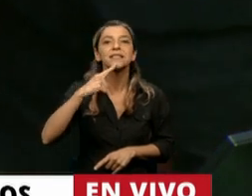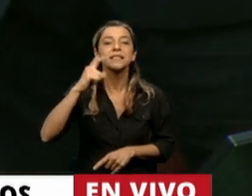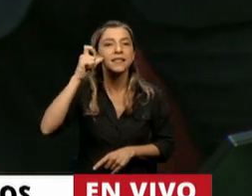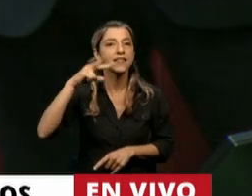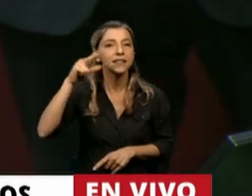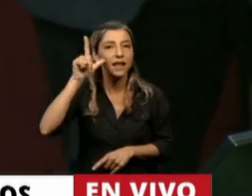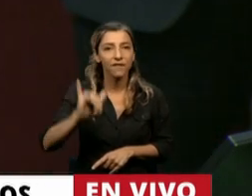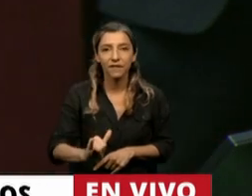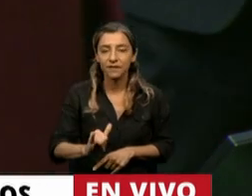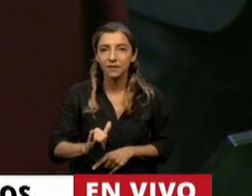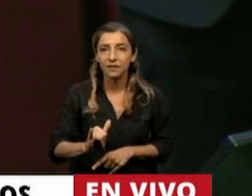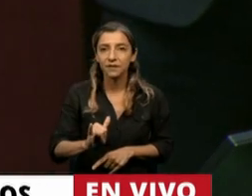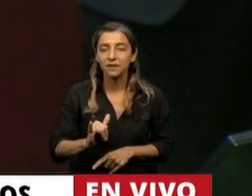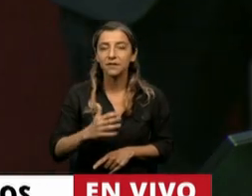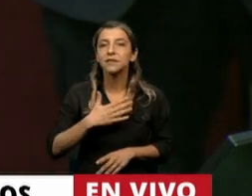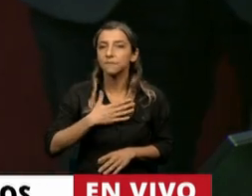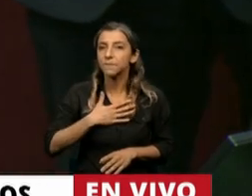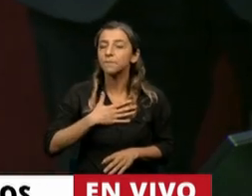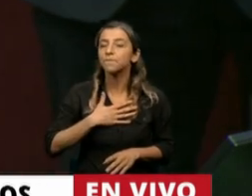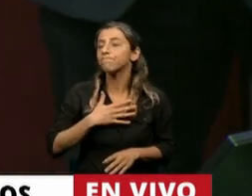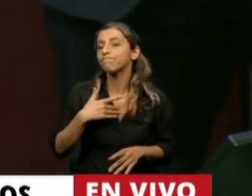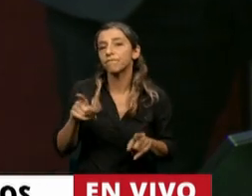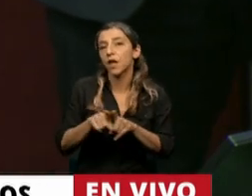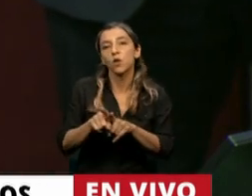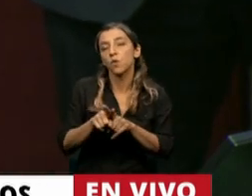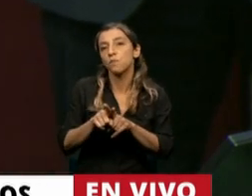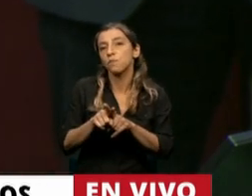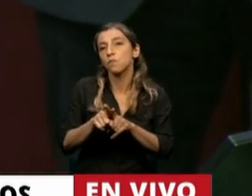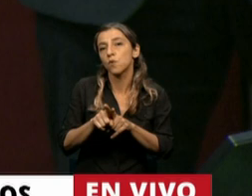Estévez presente mismo sentido que mis